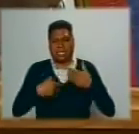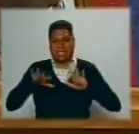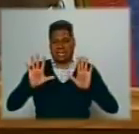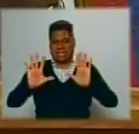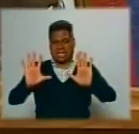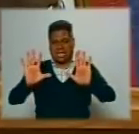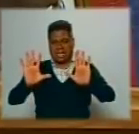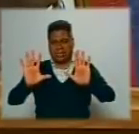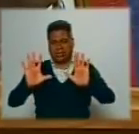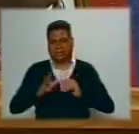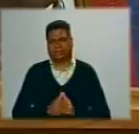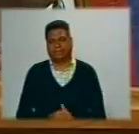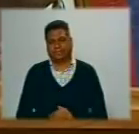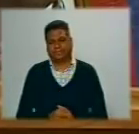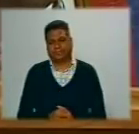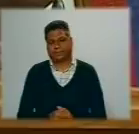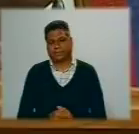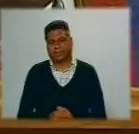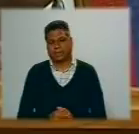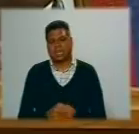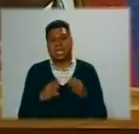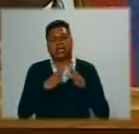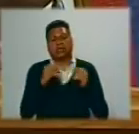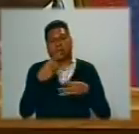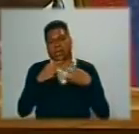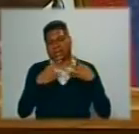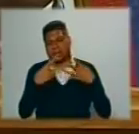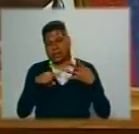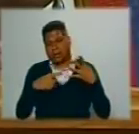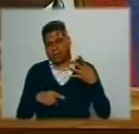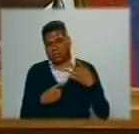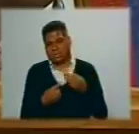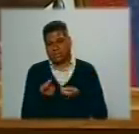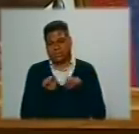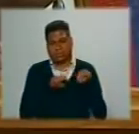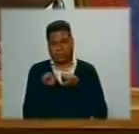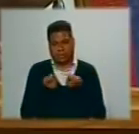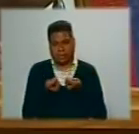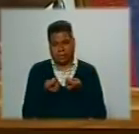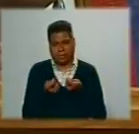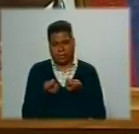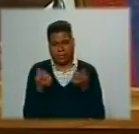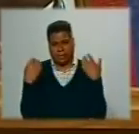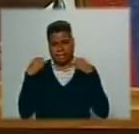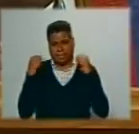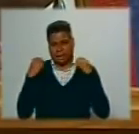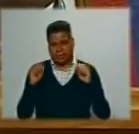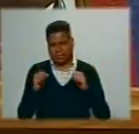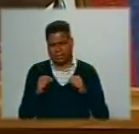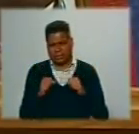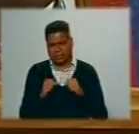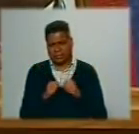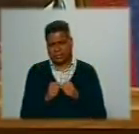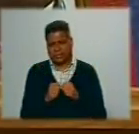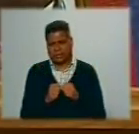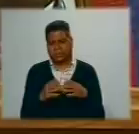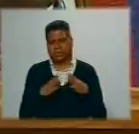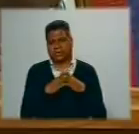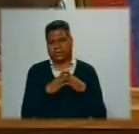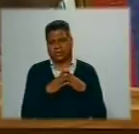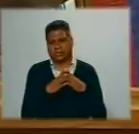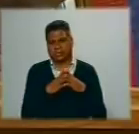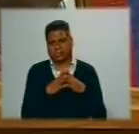Superar los efectos nocivos y restrictivos derivados de las prácticas monopólicas monosónicas, oligopólicas y